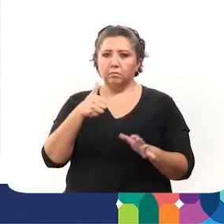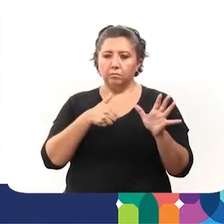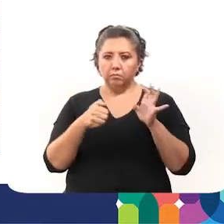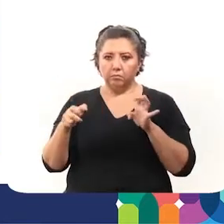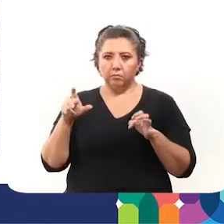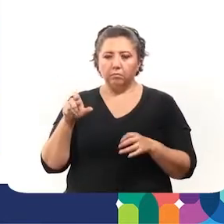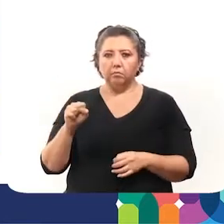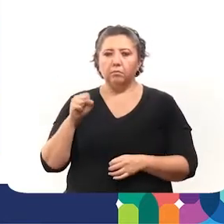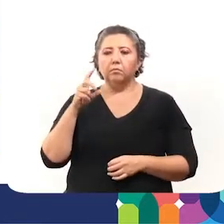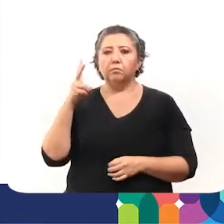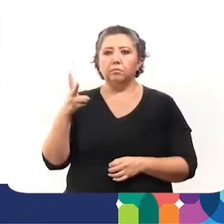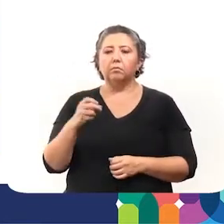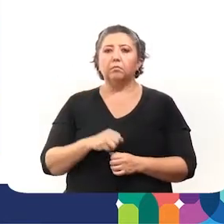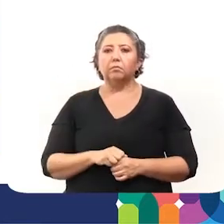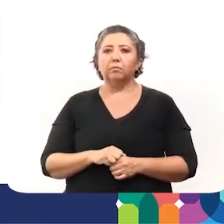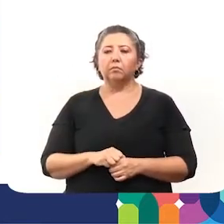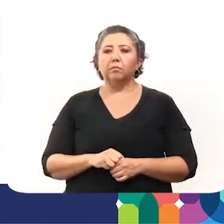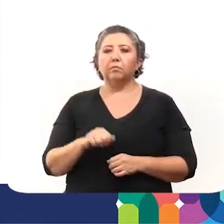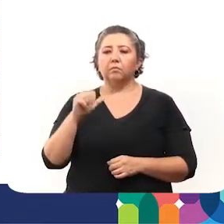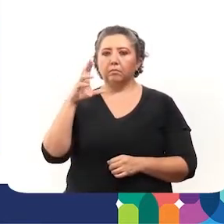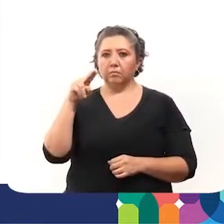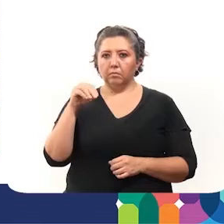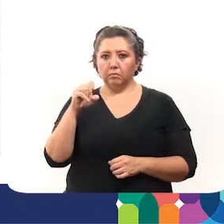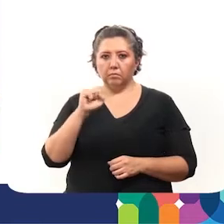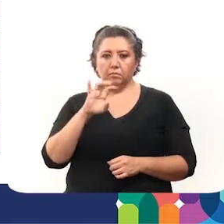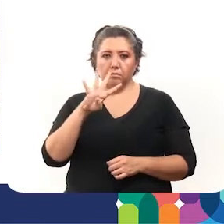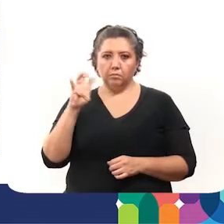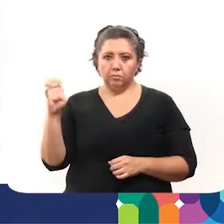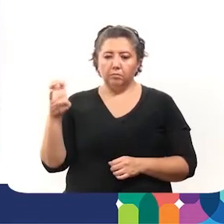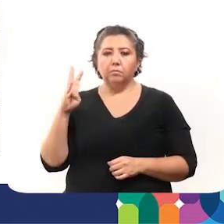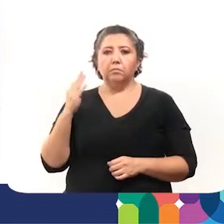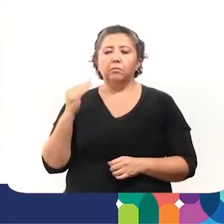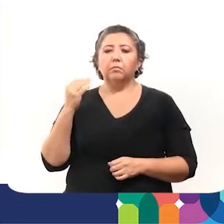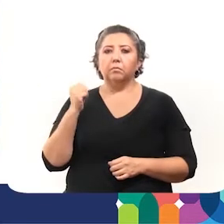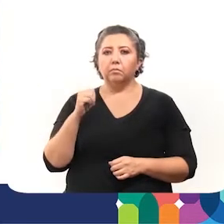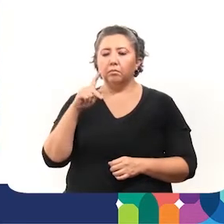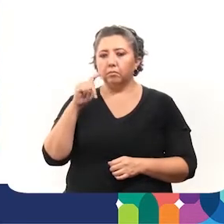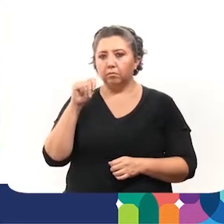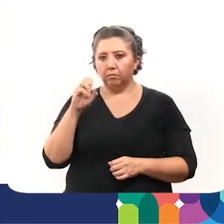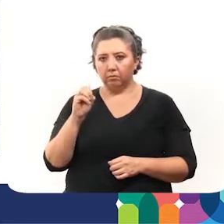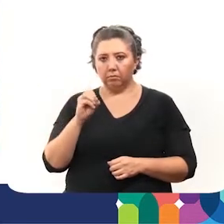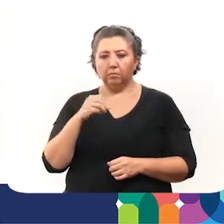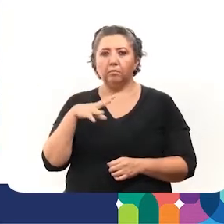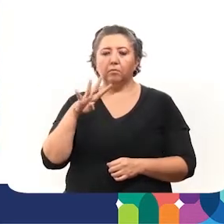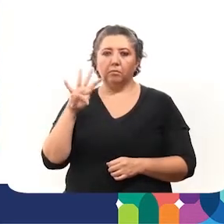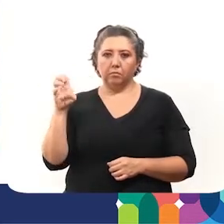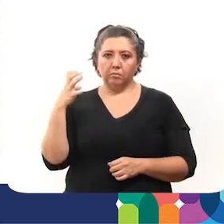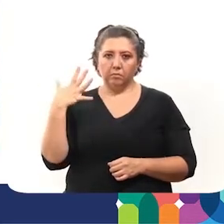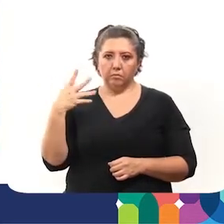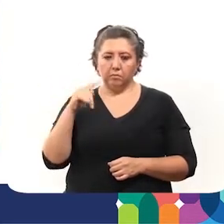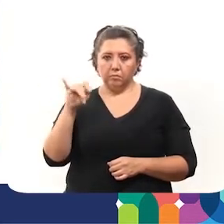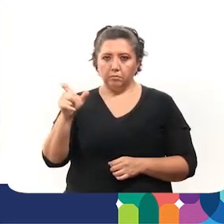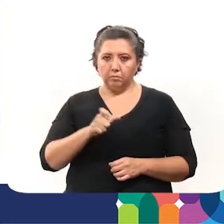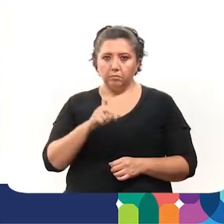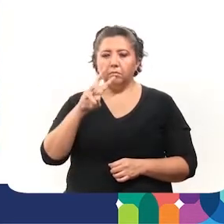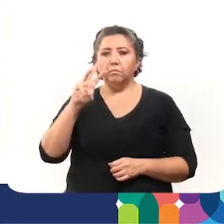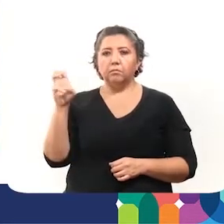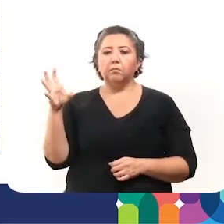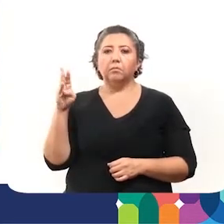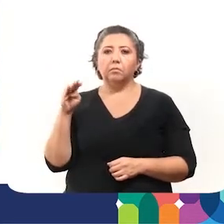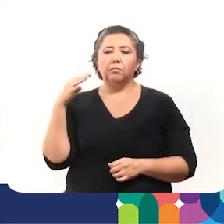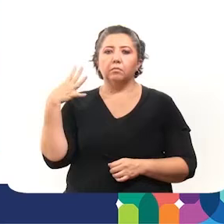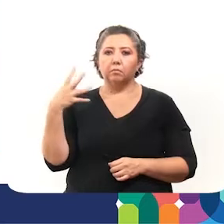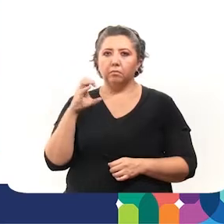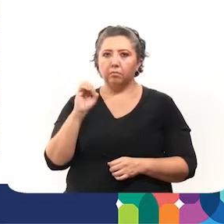662, Izamal 615, Acanqué 499, Peto 405, Tixcocop